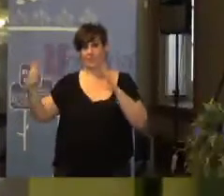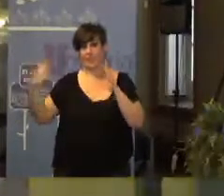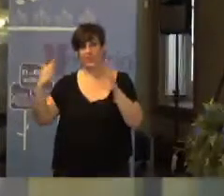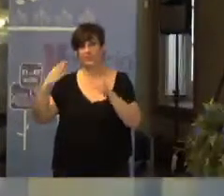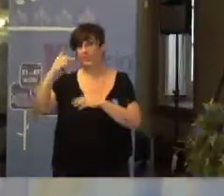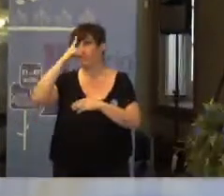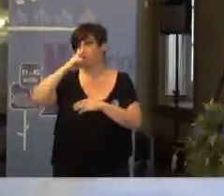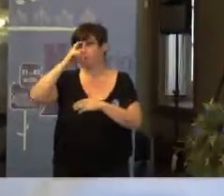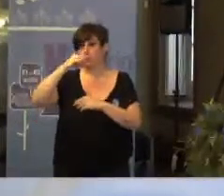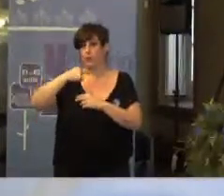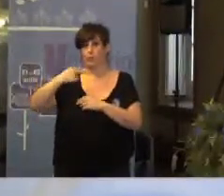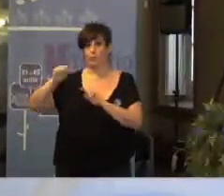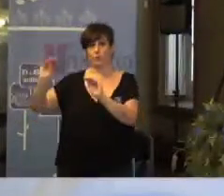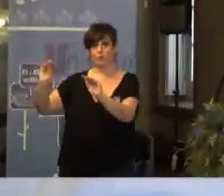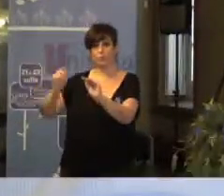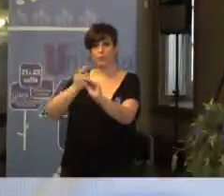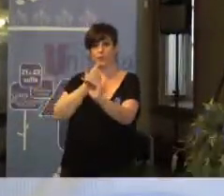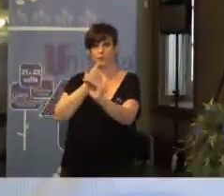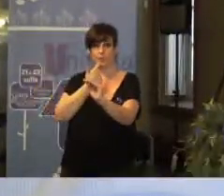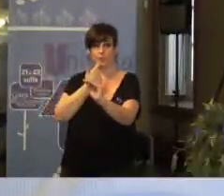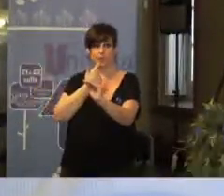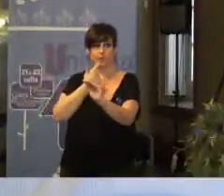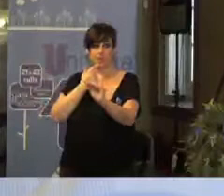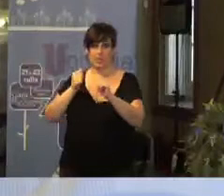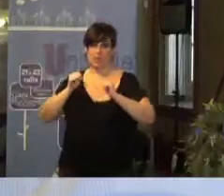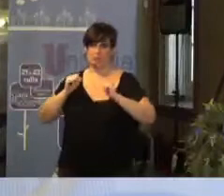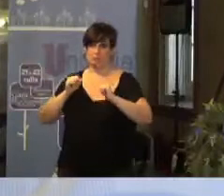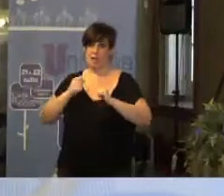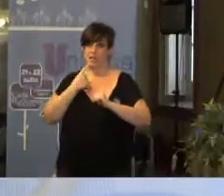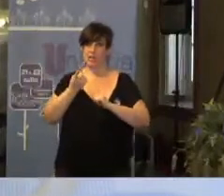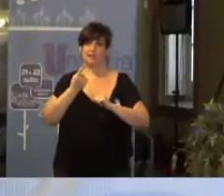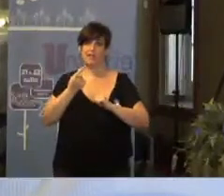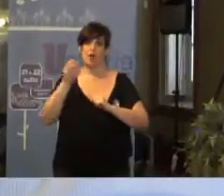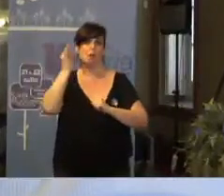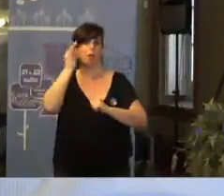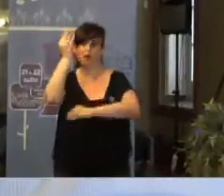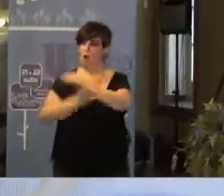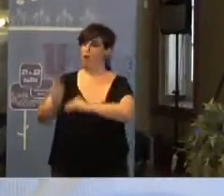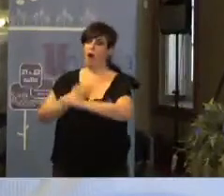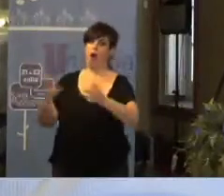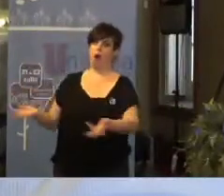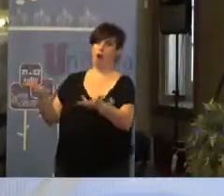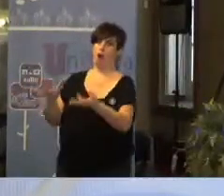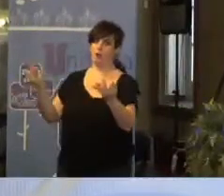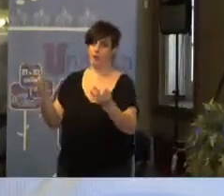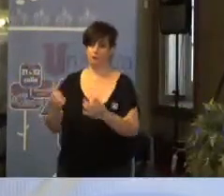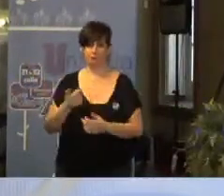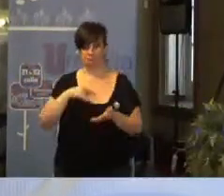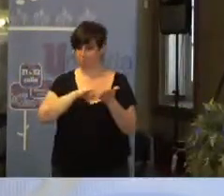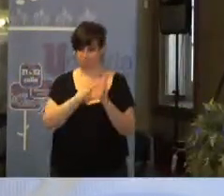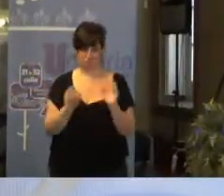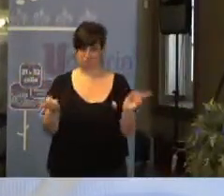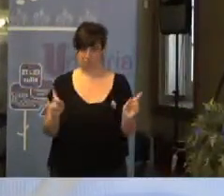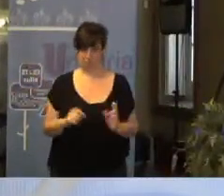na que decía hai que poñer as mulleres a parir. E claro, ese para min non é o remedio.